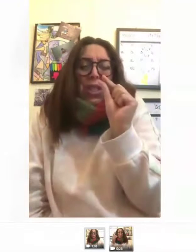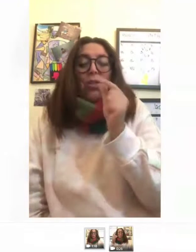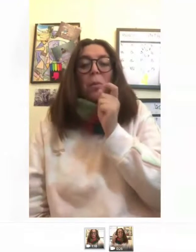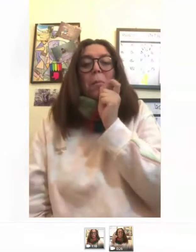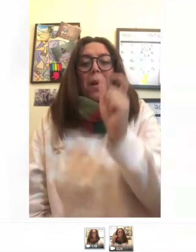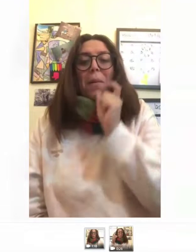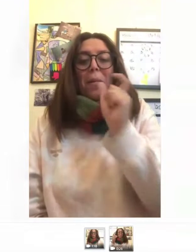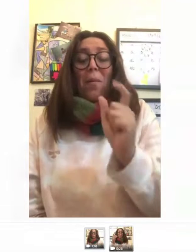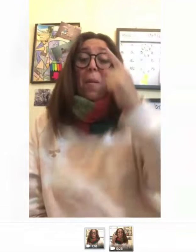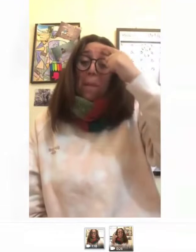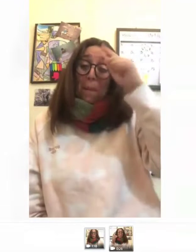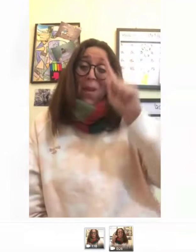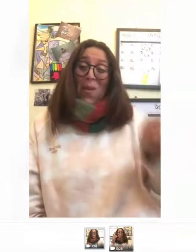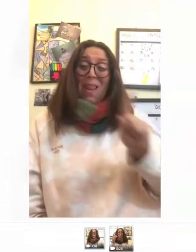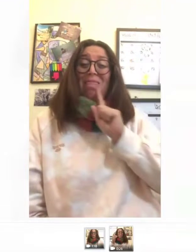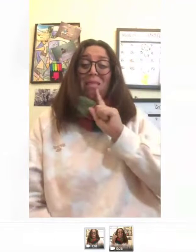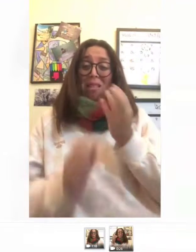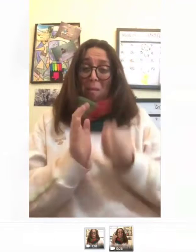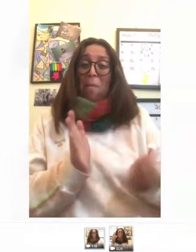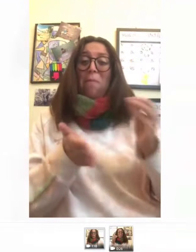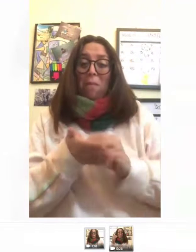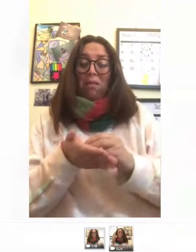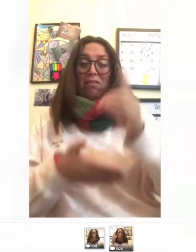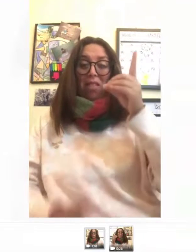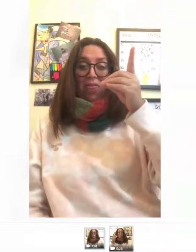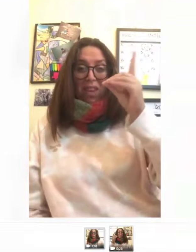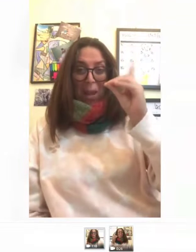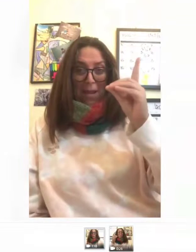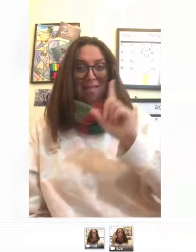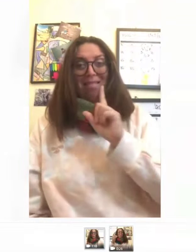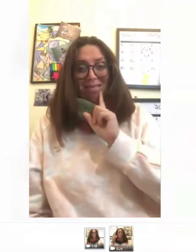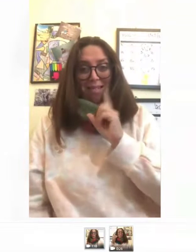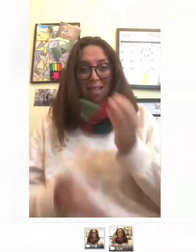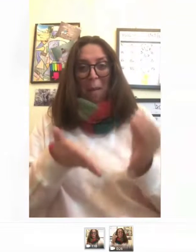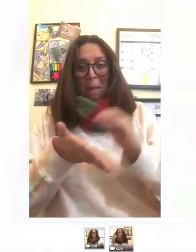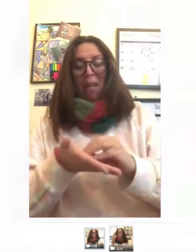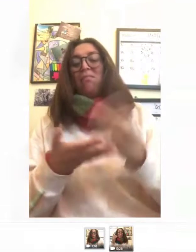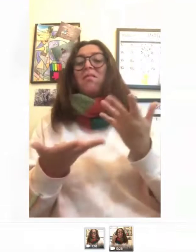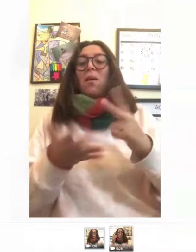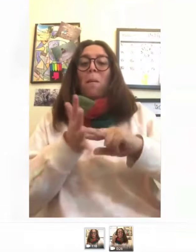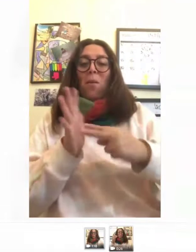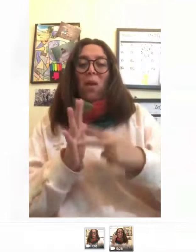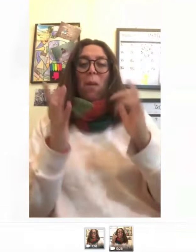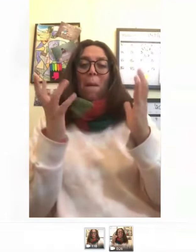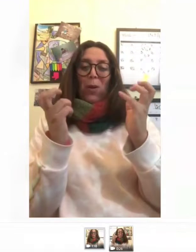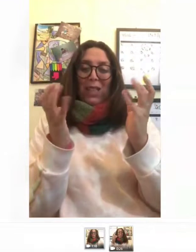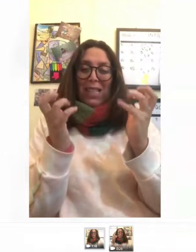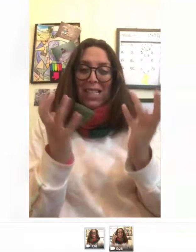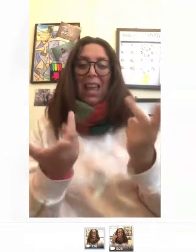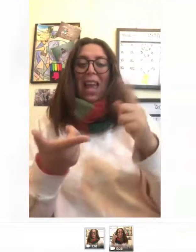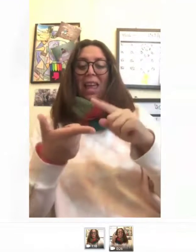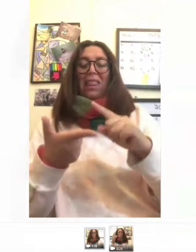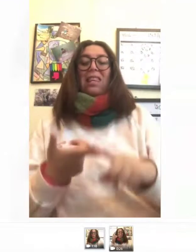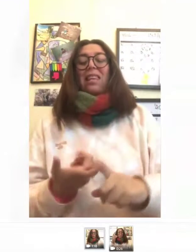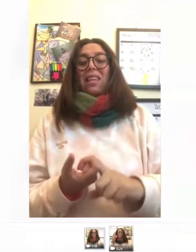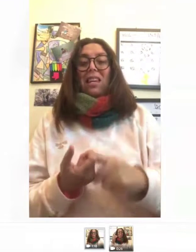o medios, que tienen a lo mejor, que conocen poquitas palabras, pero también tienen discapacidad. Además,